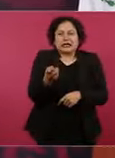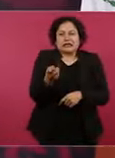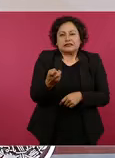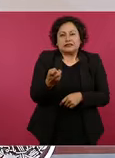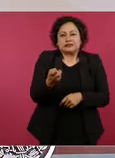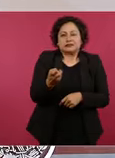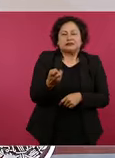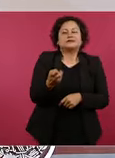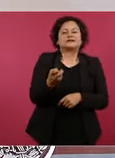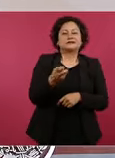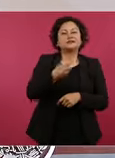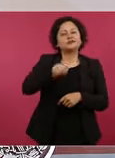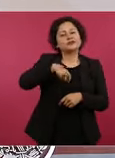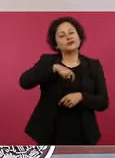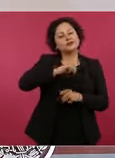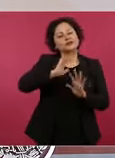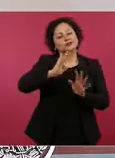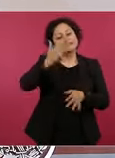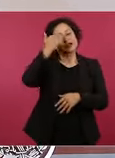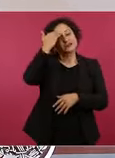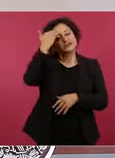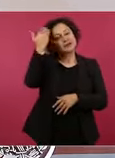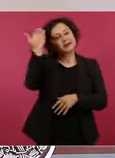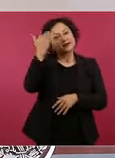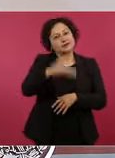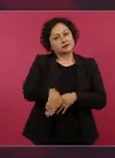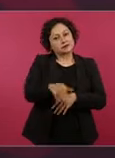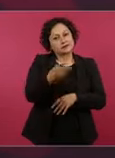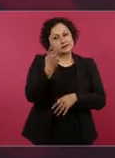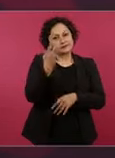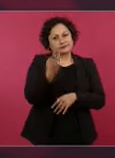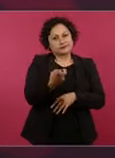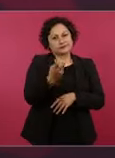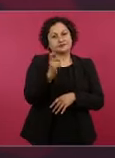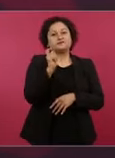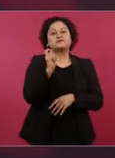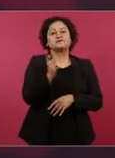sabemos de que